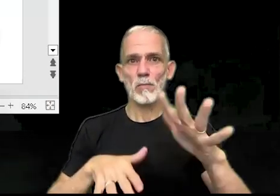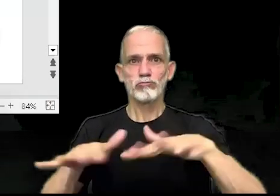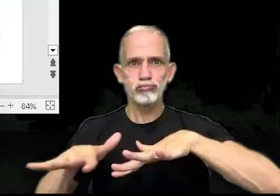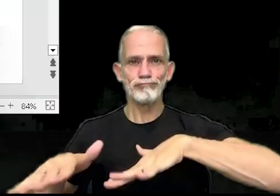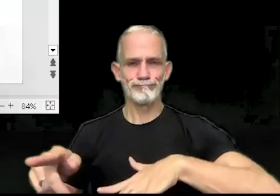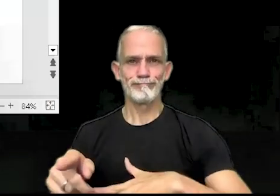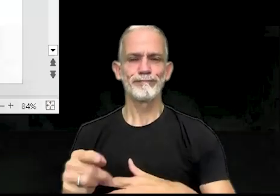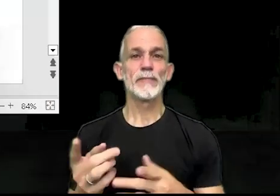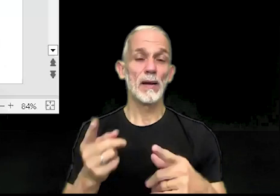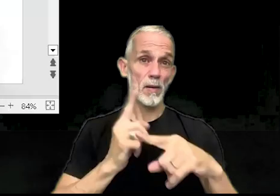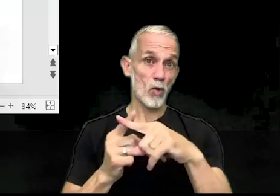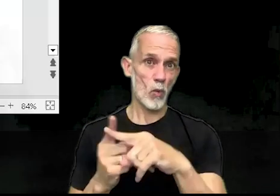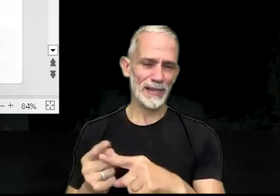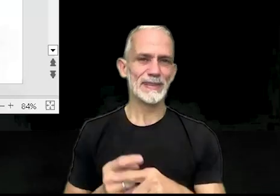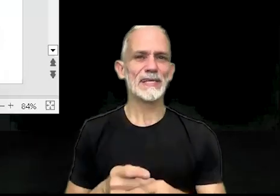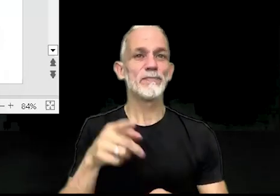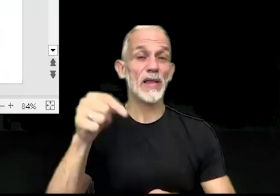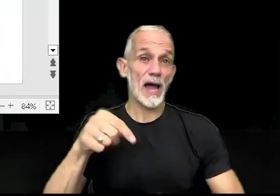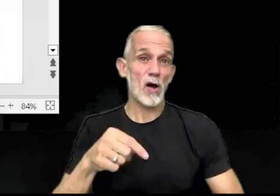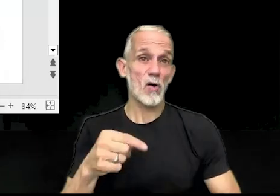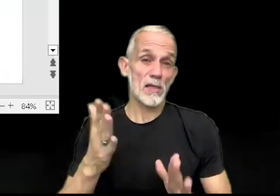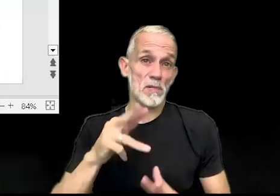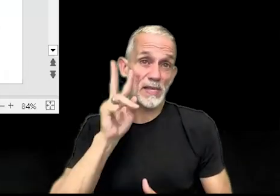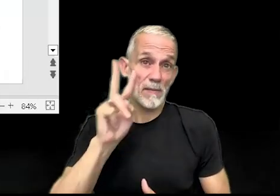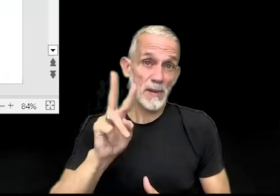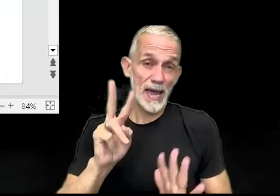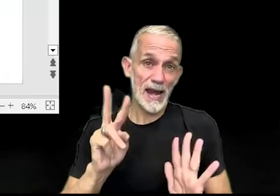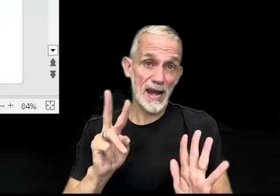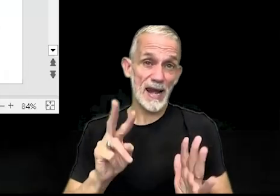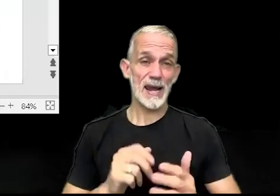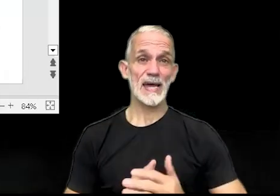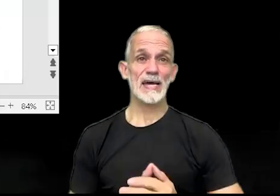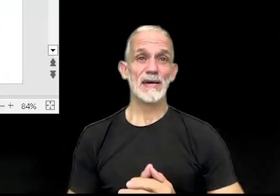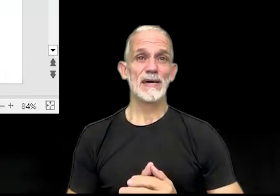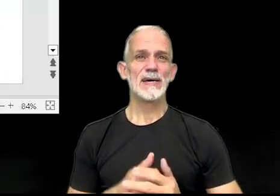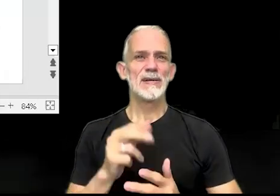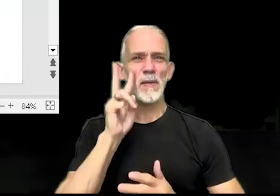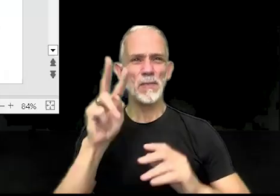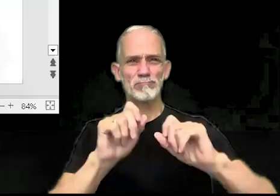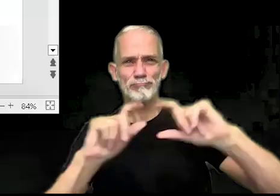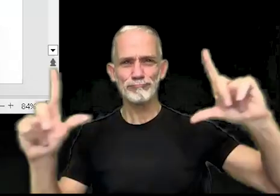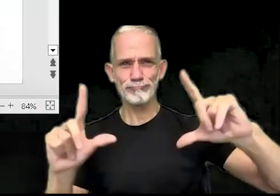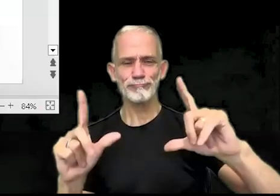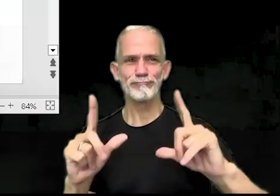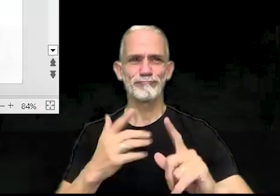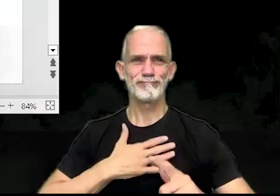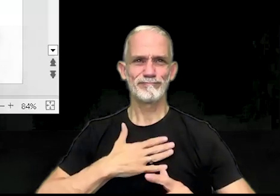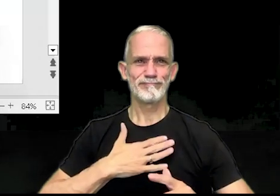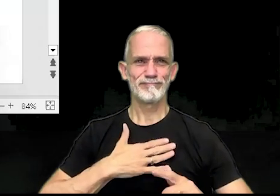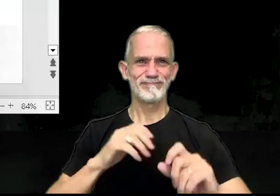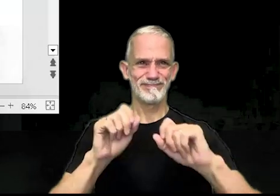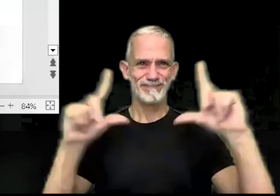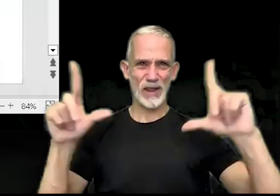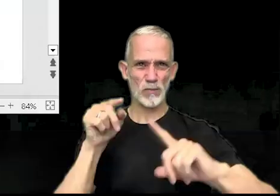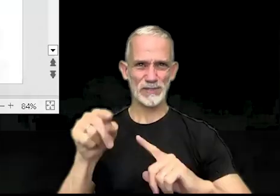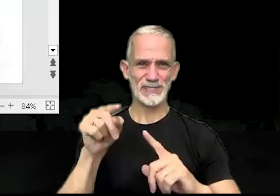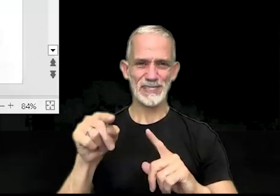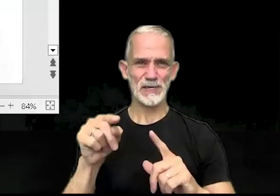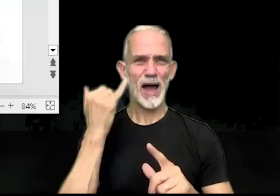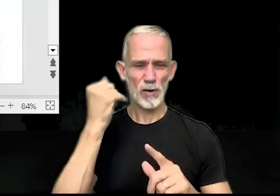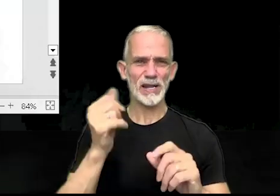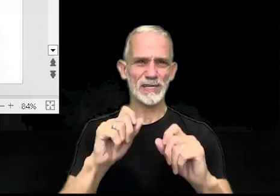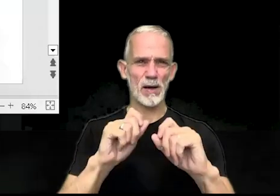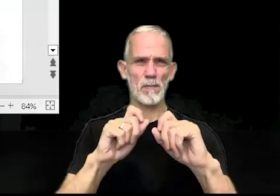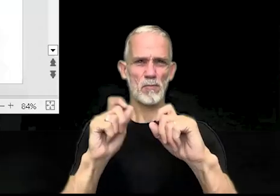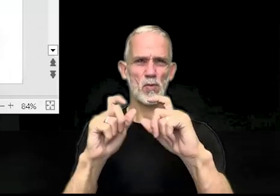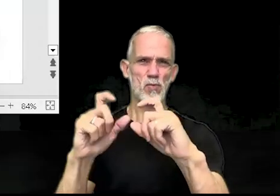operar. Ustedes en este momento deben estar pudiendo visualizar mi diapositiva, que ahora ya la